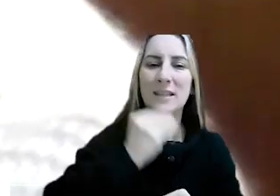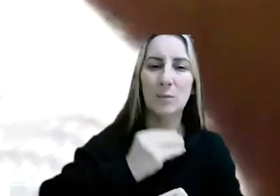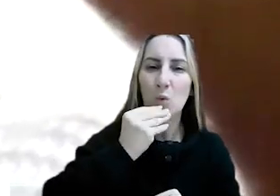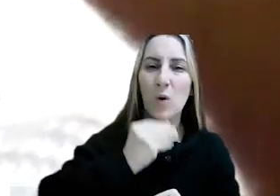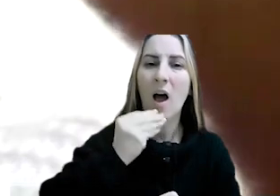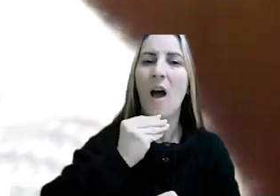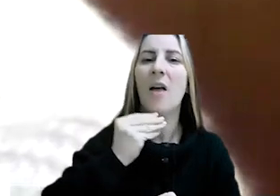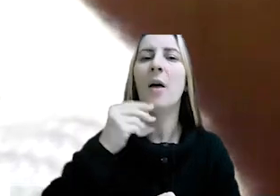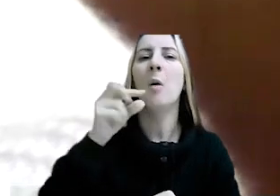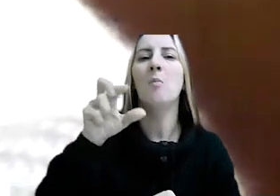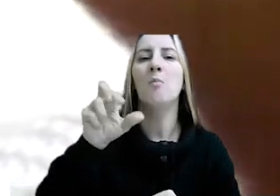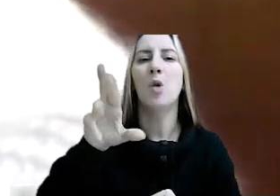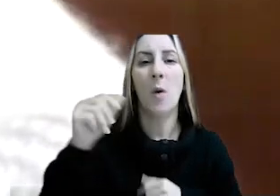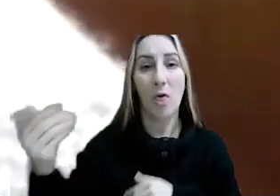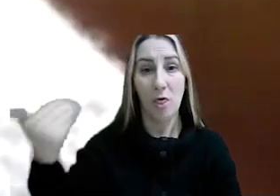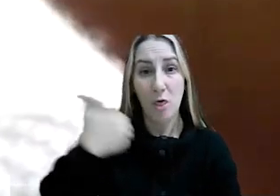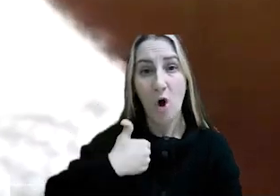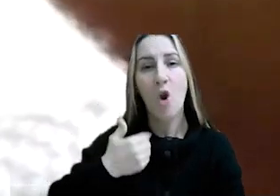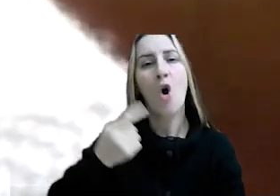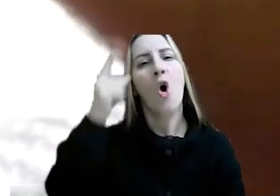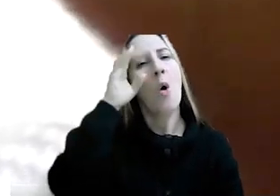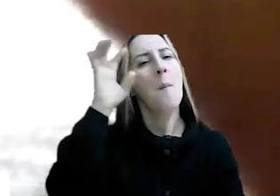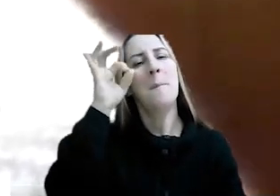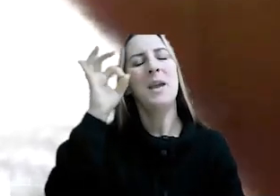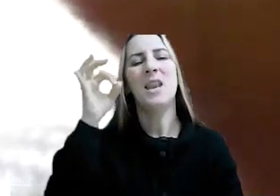como apócrifo. ¿Qué opinas al respecto?